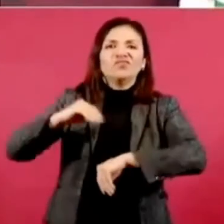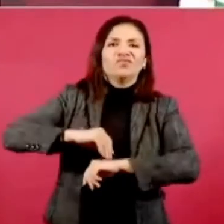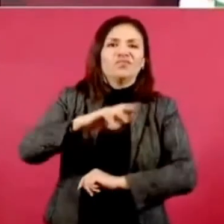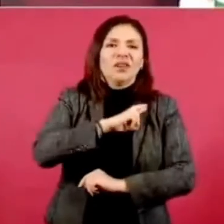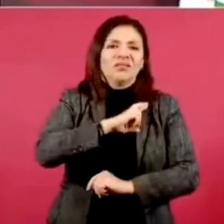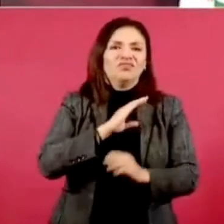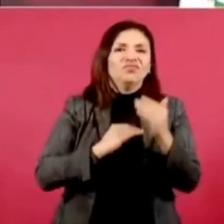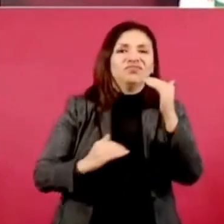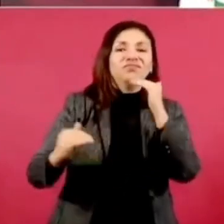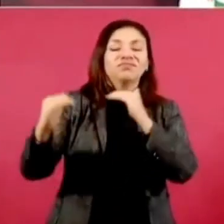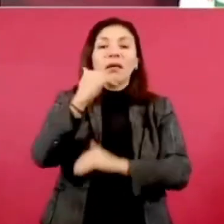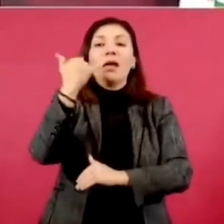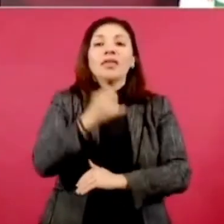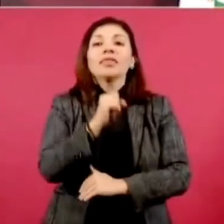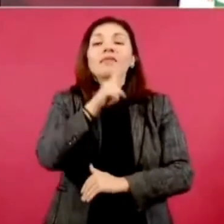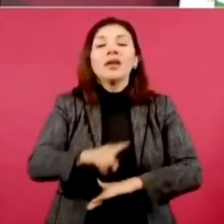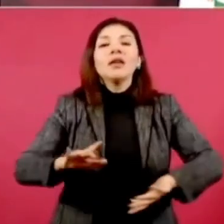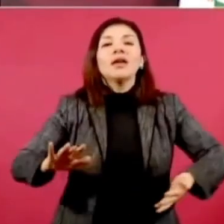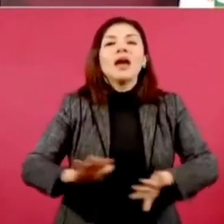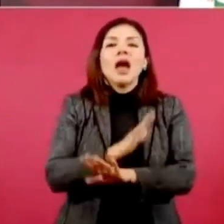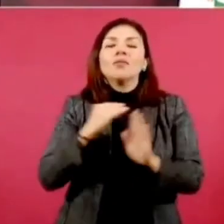y las reformas